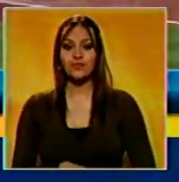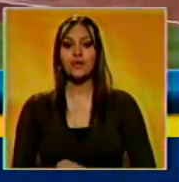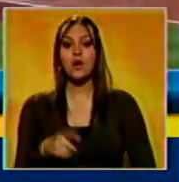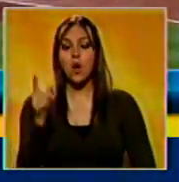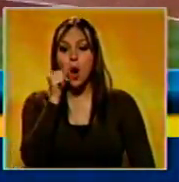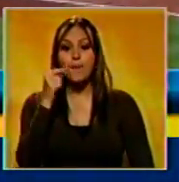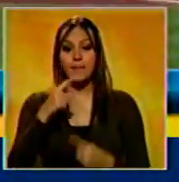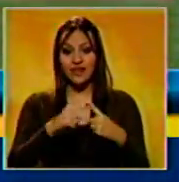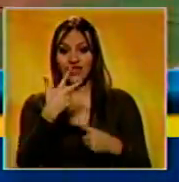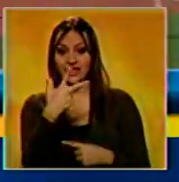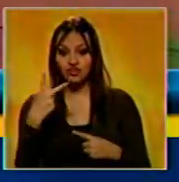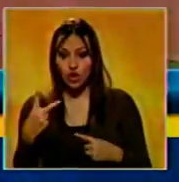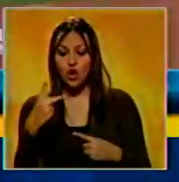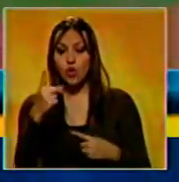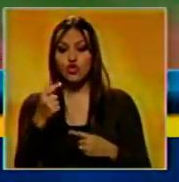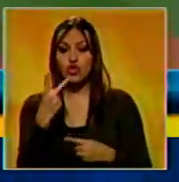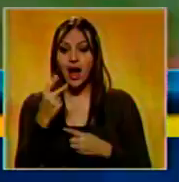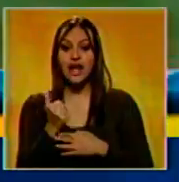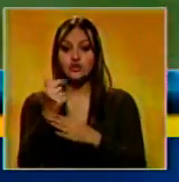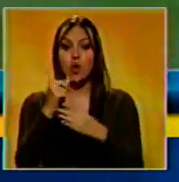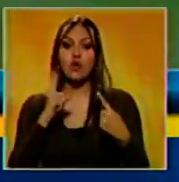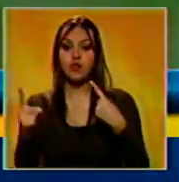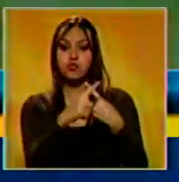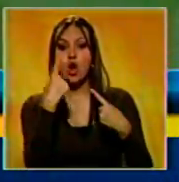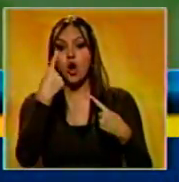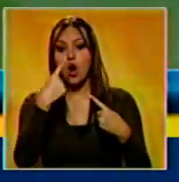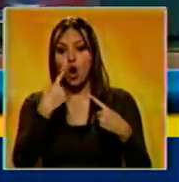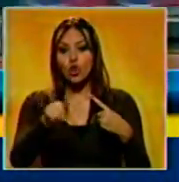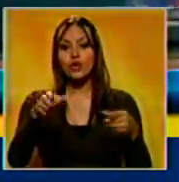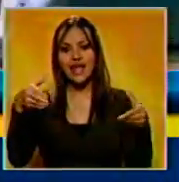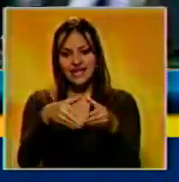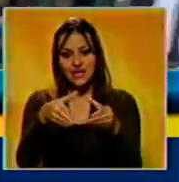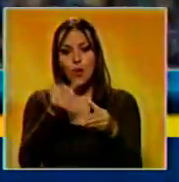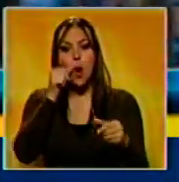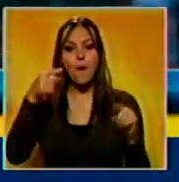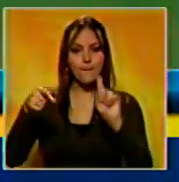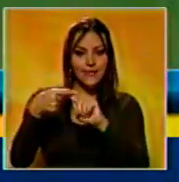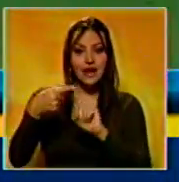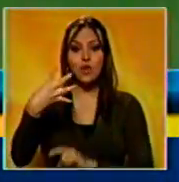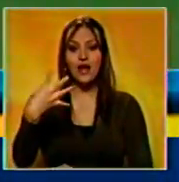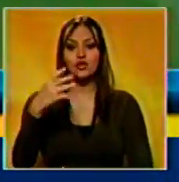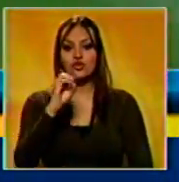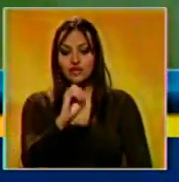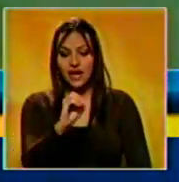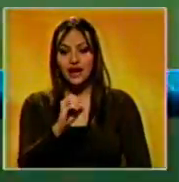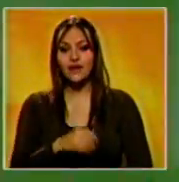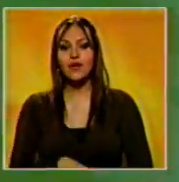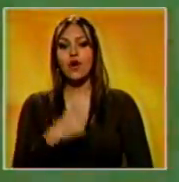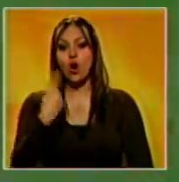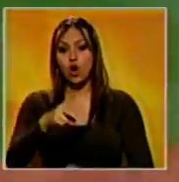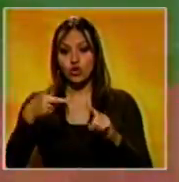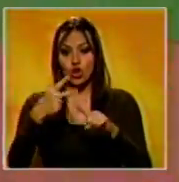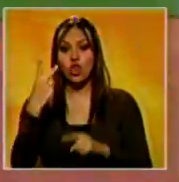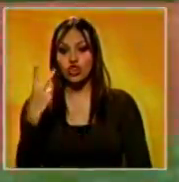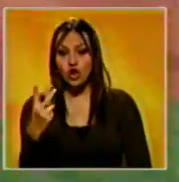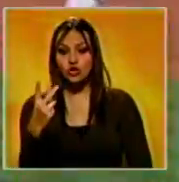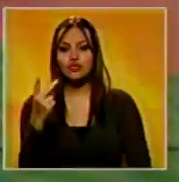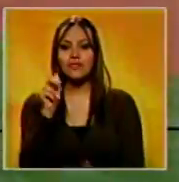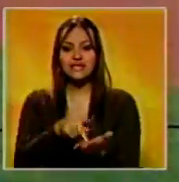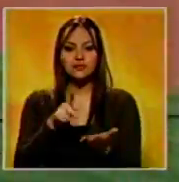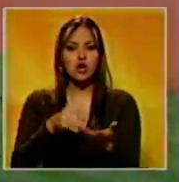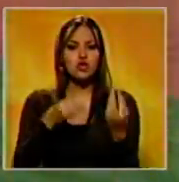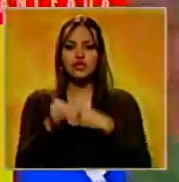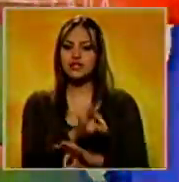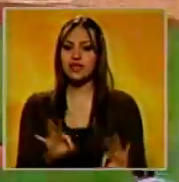Cabrera se fue 3-2 con 2 remolcadas y una anotada por Kansas City. Así es, Escobar terminó 4-0 y Salvador Pérez de 2-0.